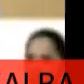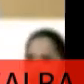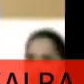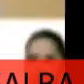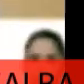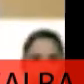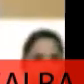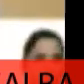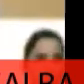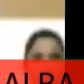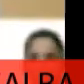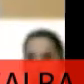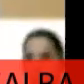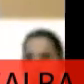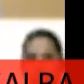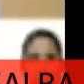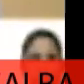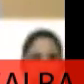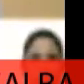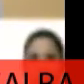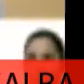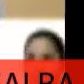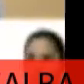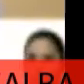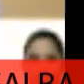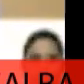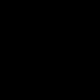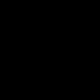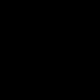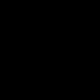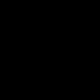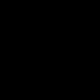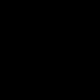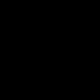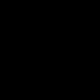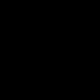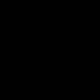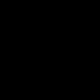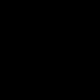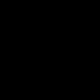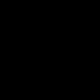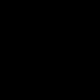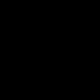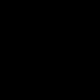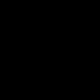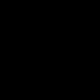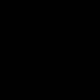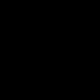medio de tanto desastre. Thank you.